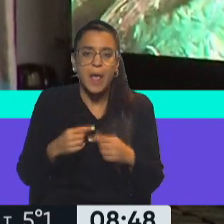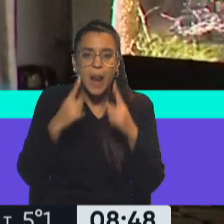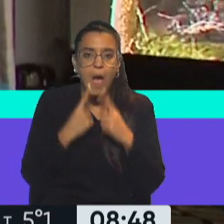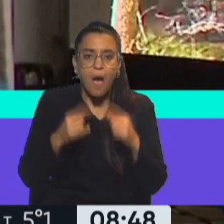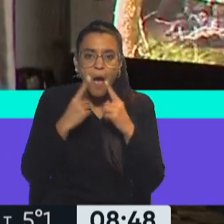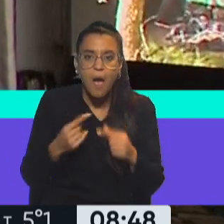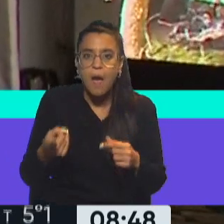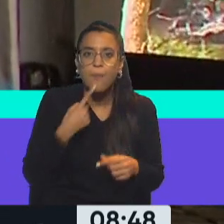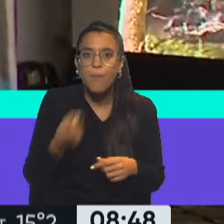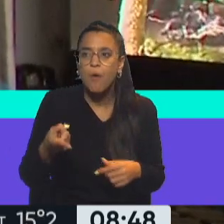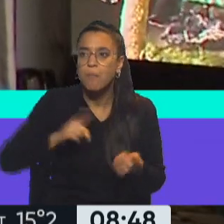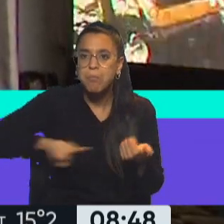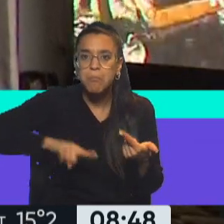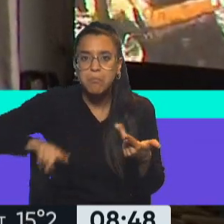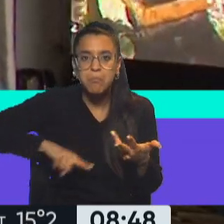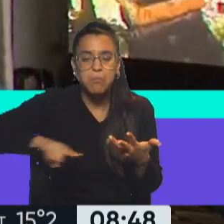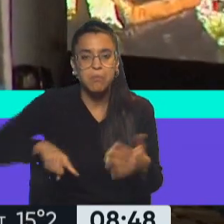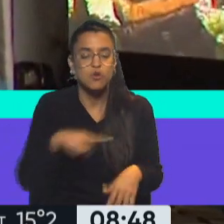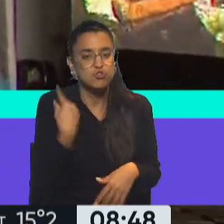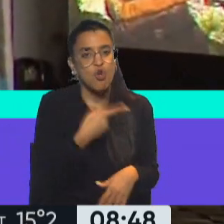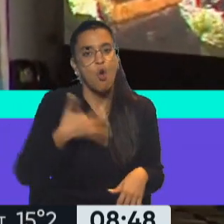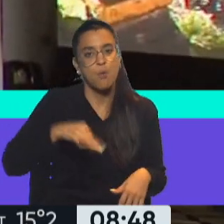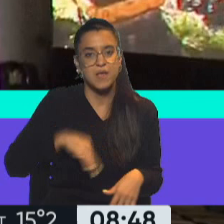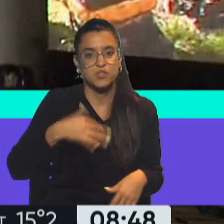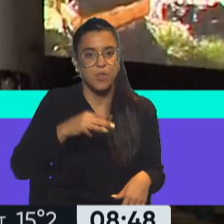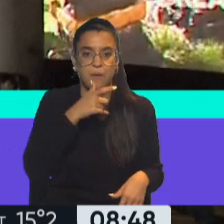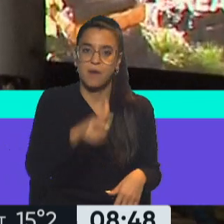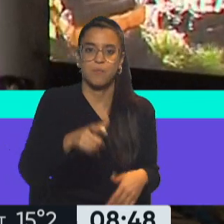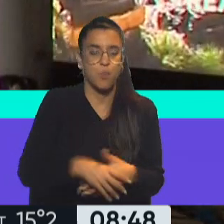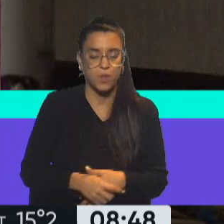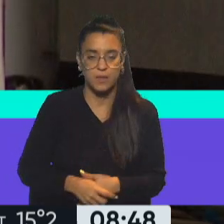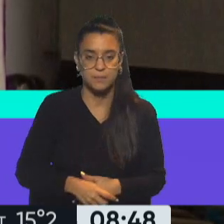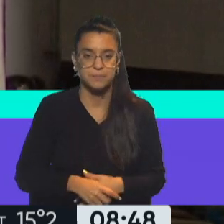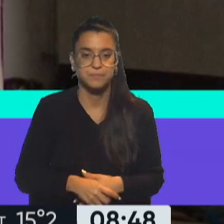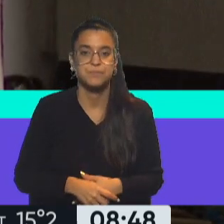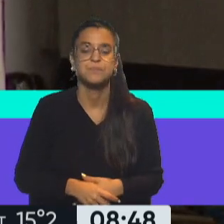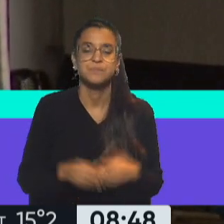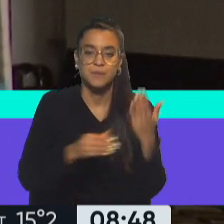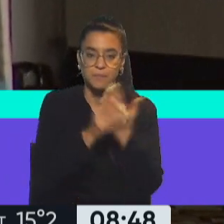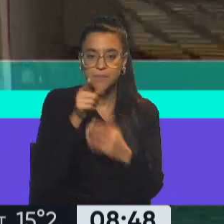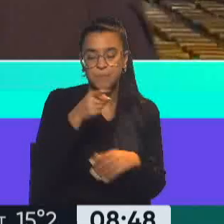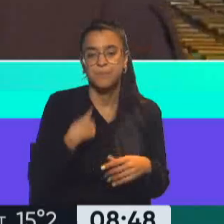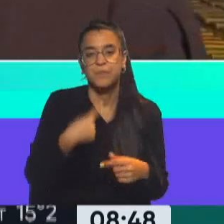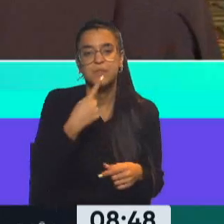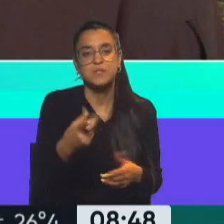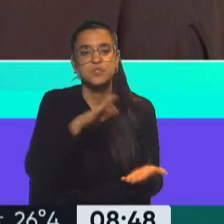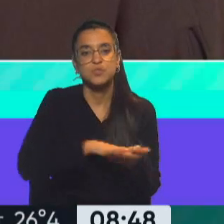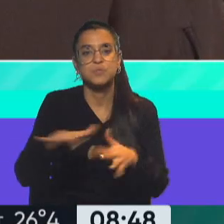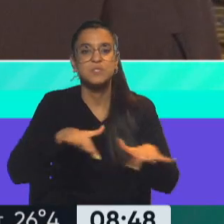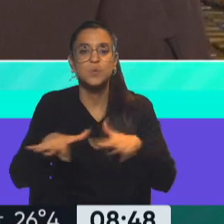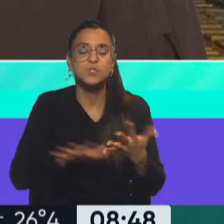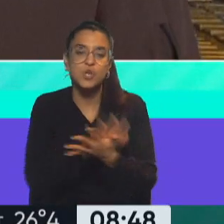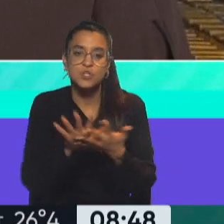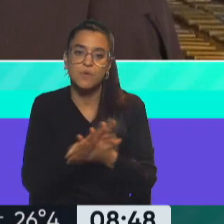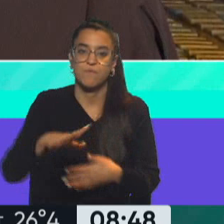resolver y que tenemos la obligación de darle respuesta a nuestros bonaerenses. Ministra, usted habla de una situación sin resolver. ¿Cuál